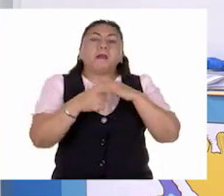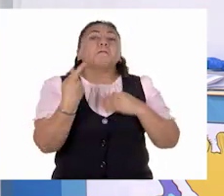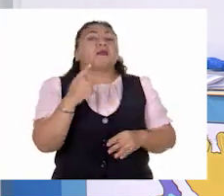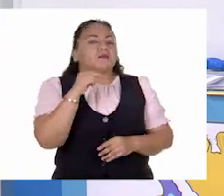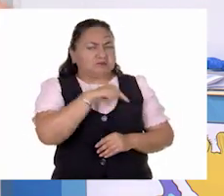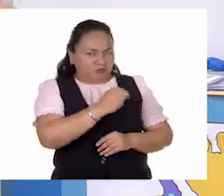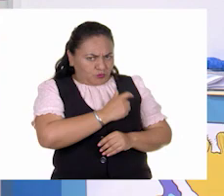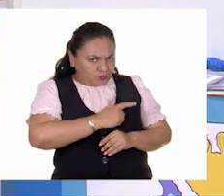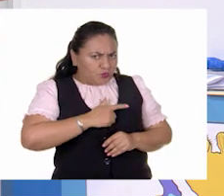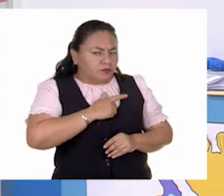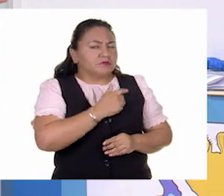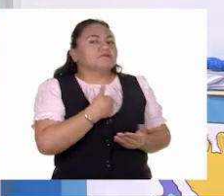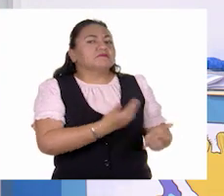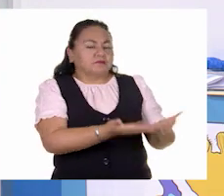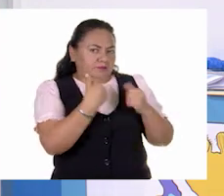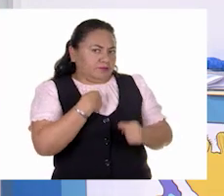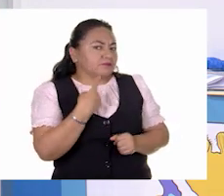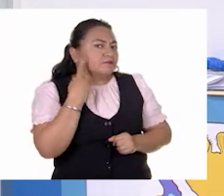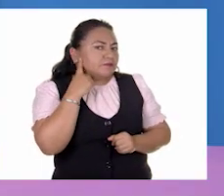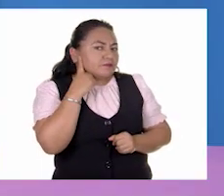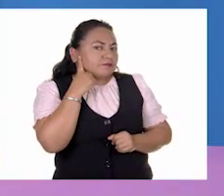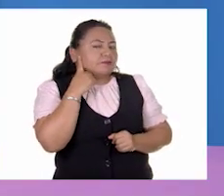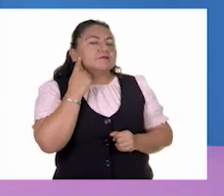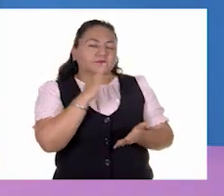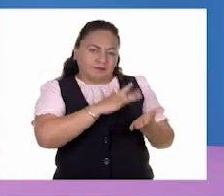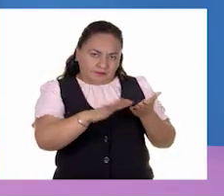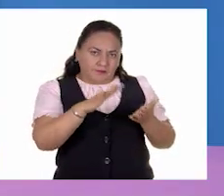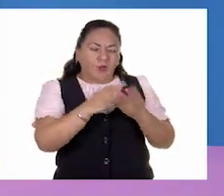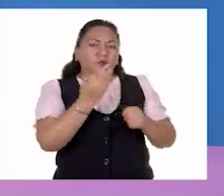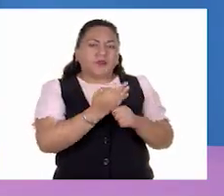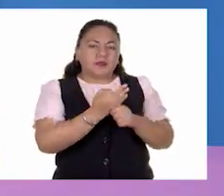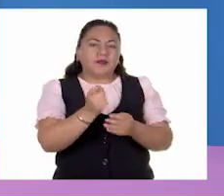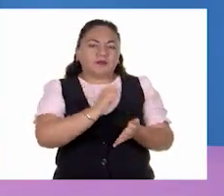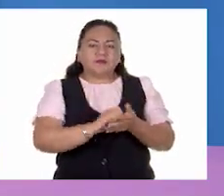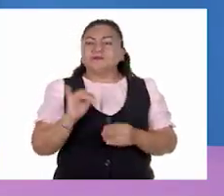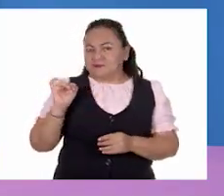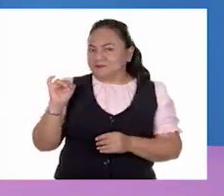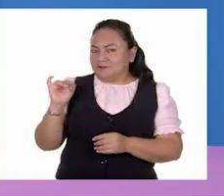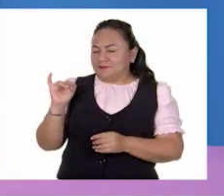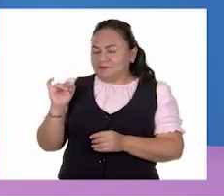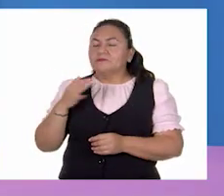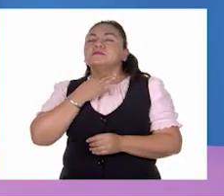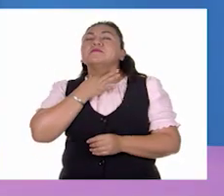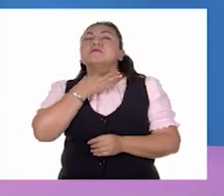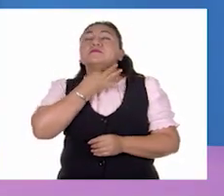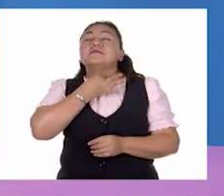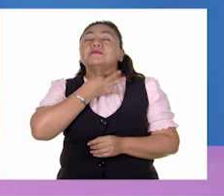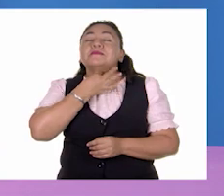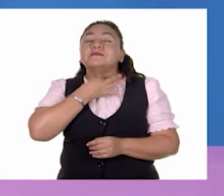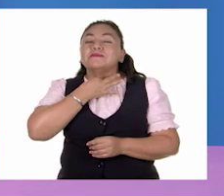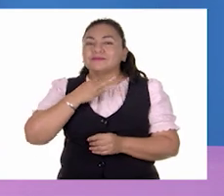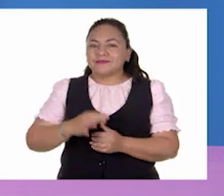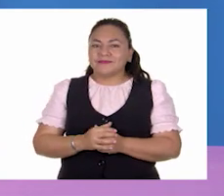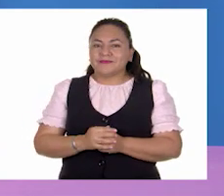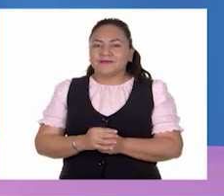con muchísimo gusto te escuchamos. Dale lectura a lo que has escrito. ¡Claro que sí!